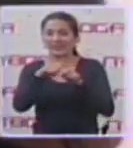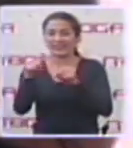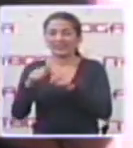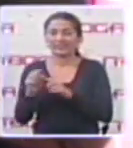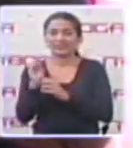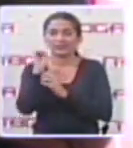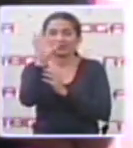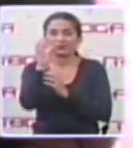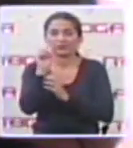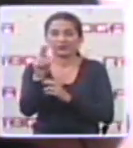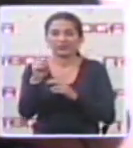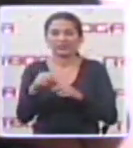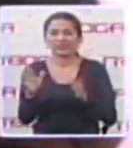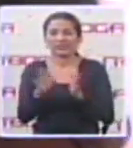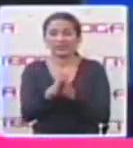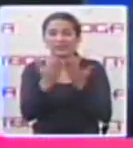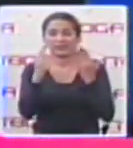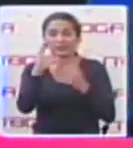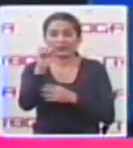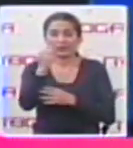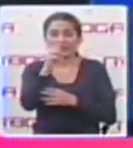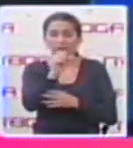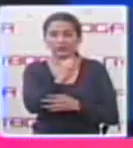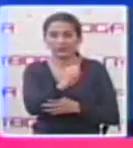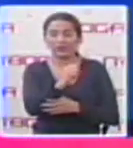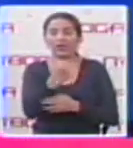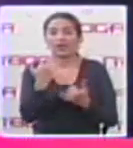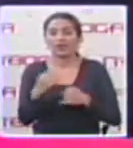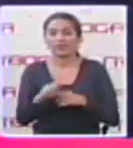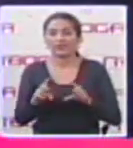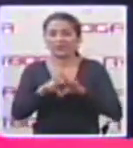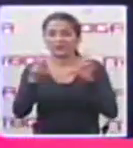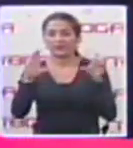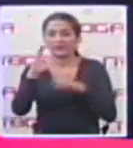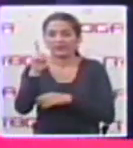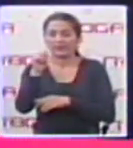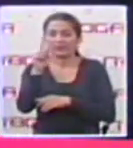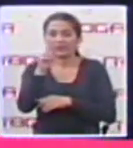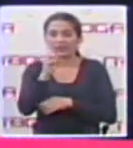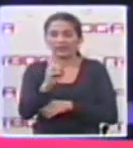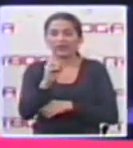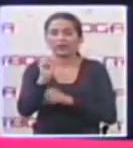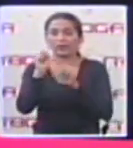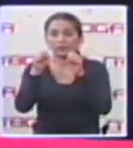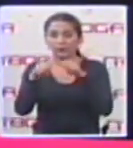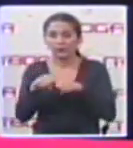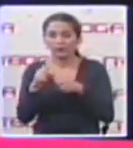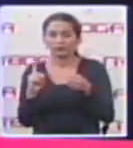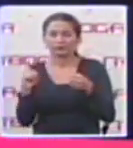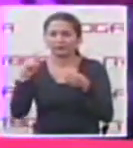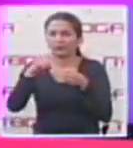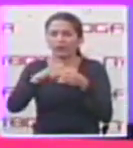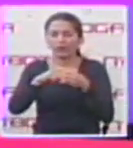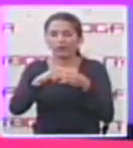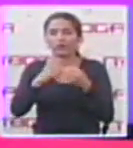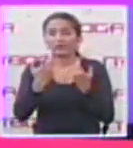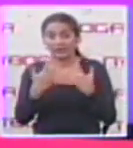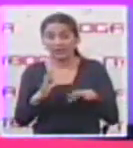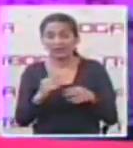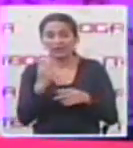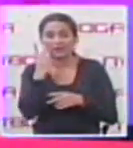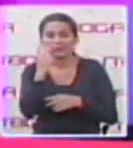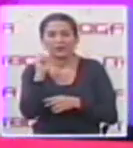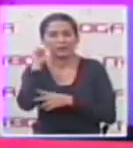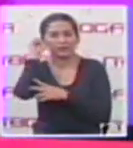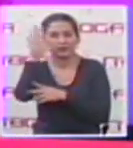son la nueva oferta que Claro presentó. Ahora sus usuarios podrán suscribirse y disfrutar de videos, audios, fotos y